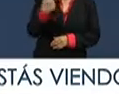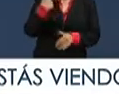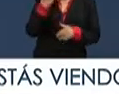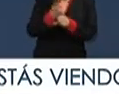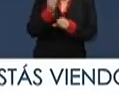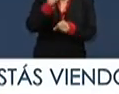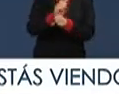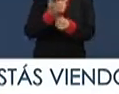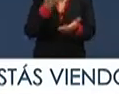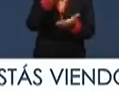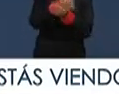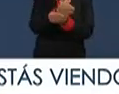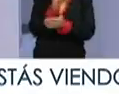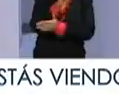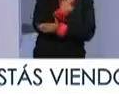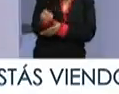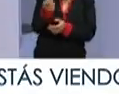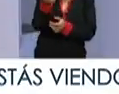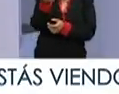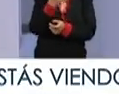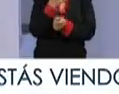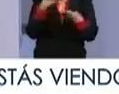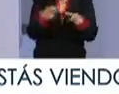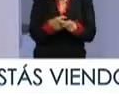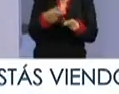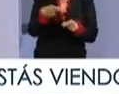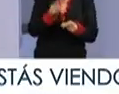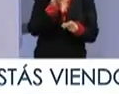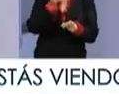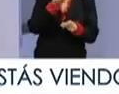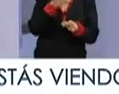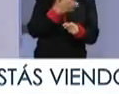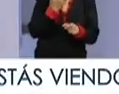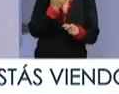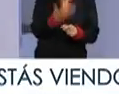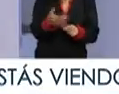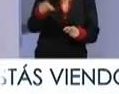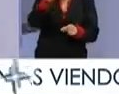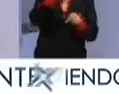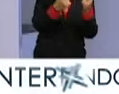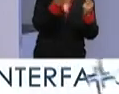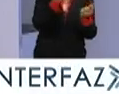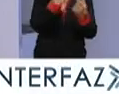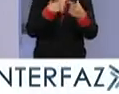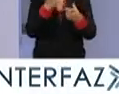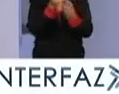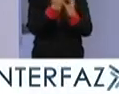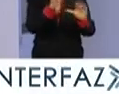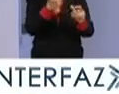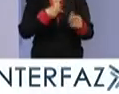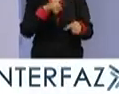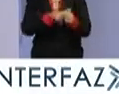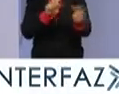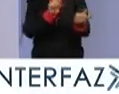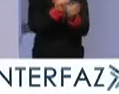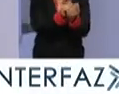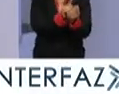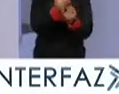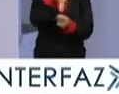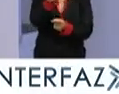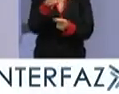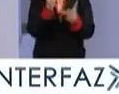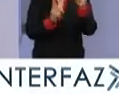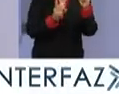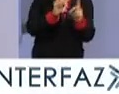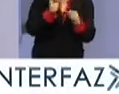en la primera semana, entonces realmente había pocos niños, pero también eso es bueno porque la enseñanza era más personalizada. Porque si tú tenías